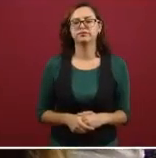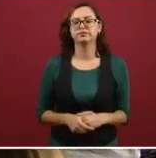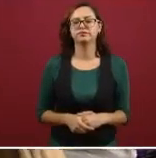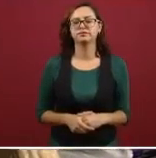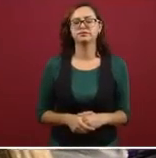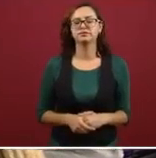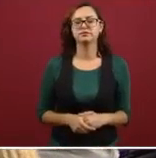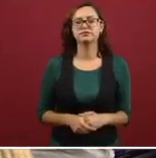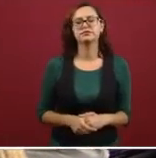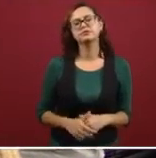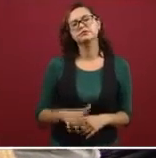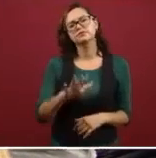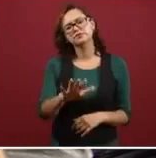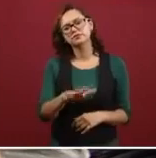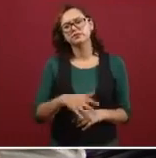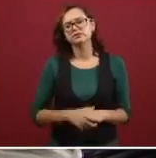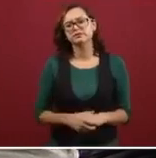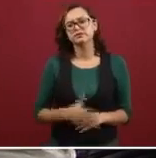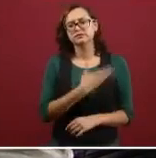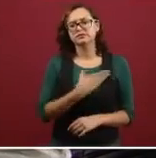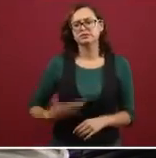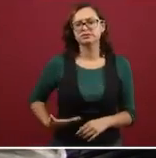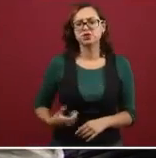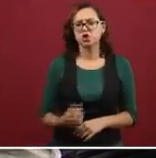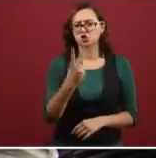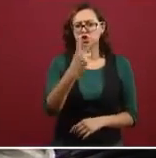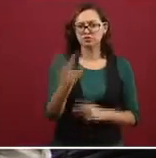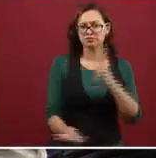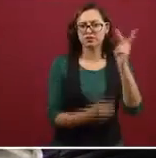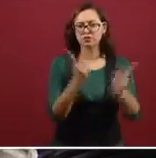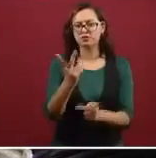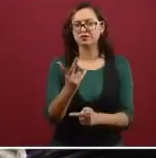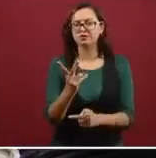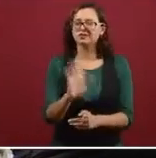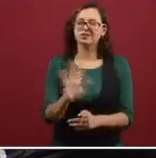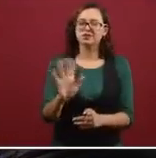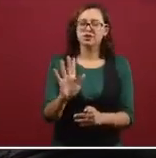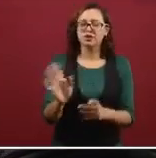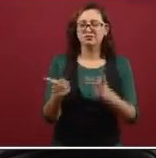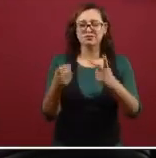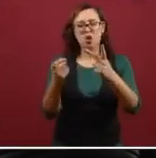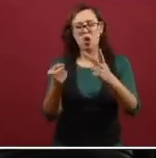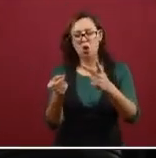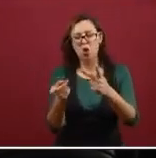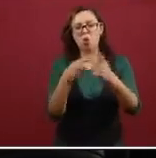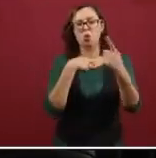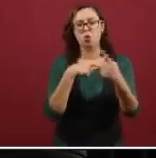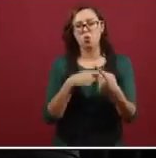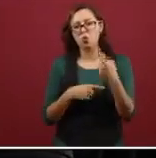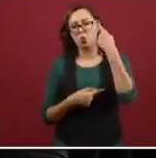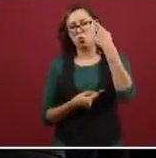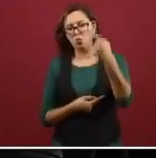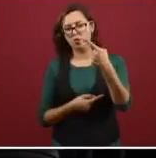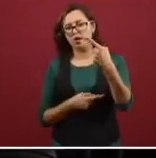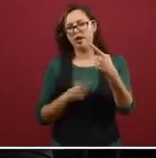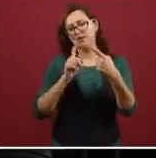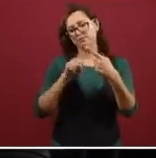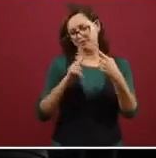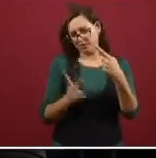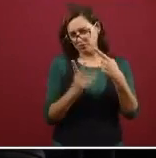Bueno, presidente, iba a hacer dos preguntas, voy a hacer una porque luego una pequeñita para el director de